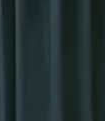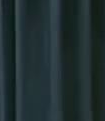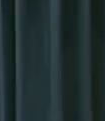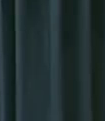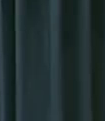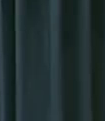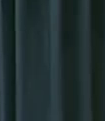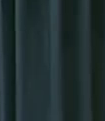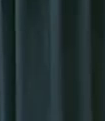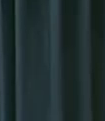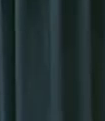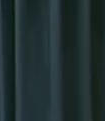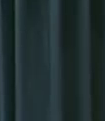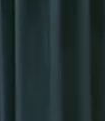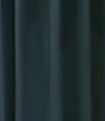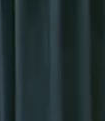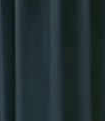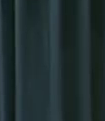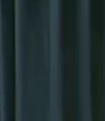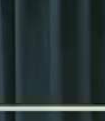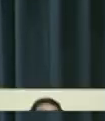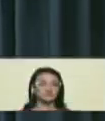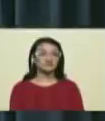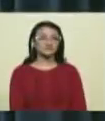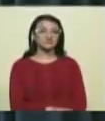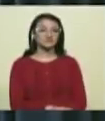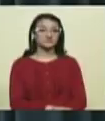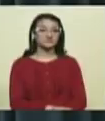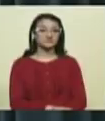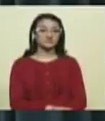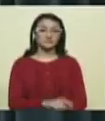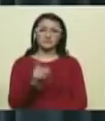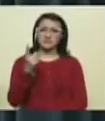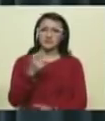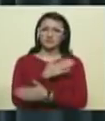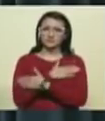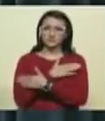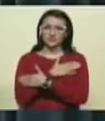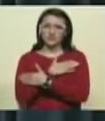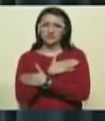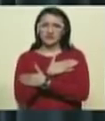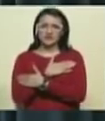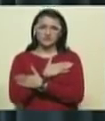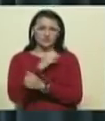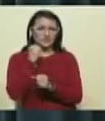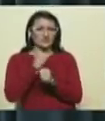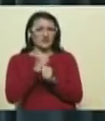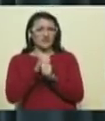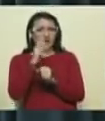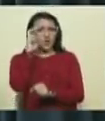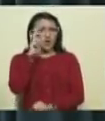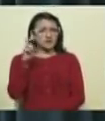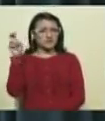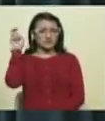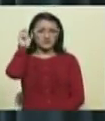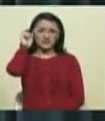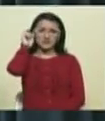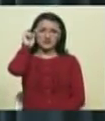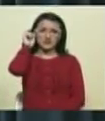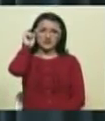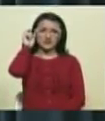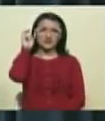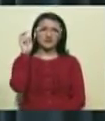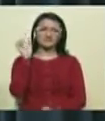lugar felicitando y agradeciendo el desempeño de nuestro canciller Jorge Arreaza,